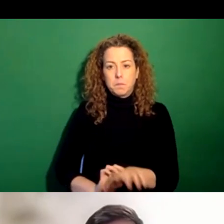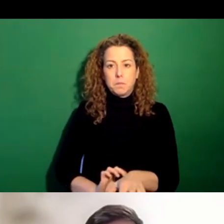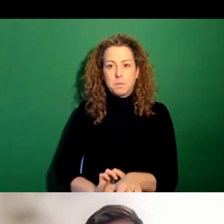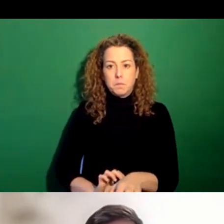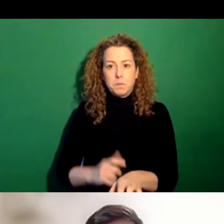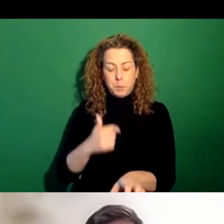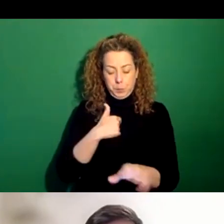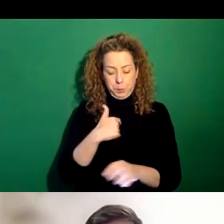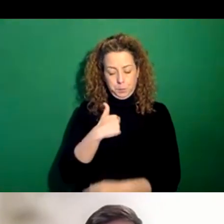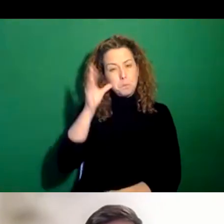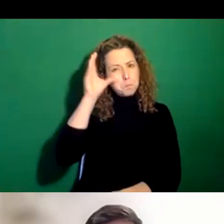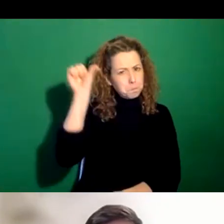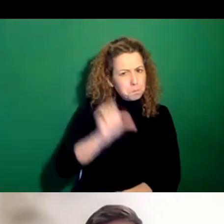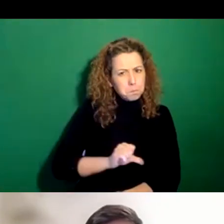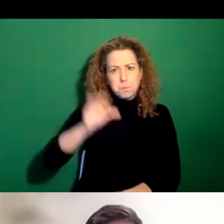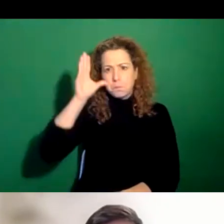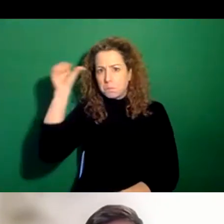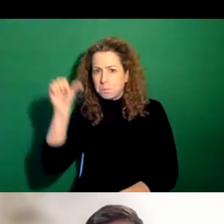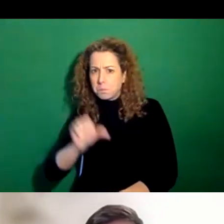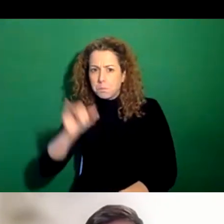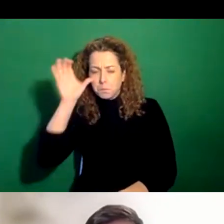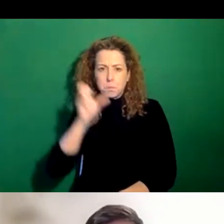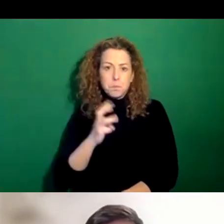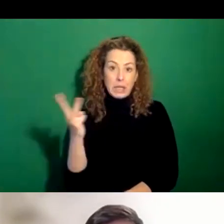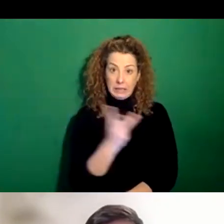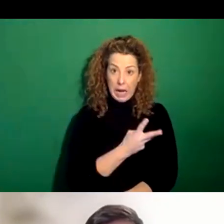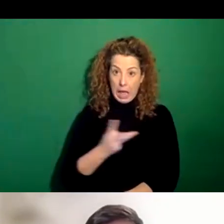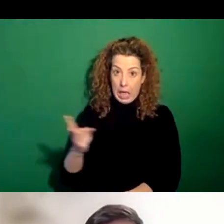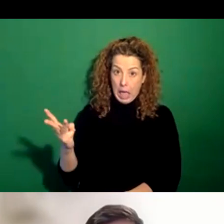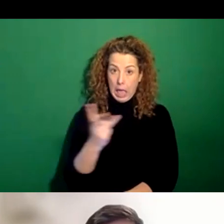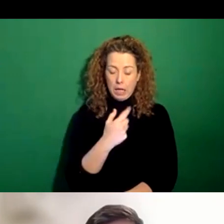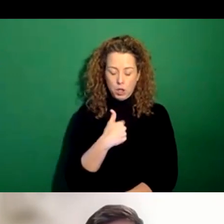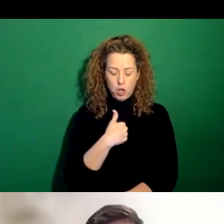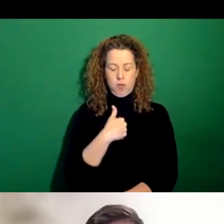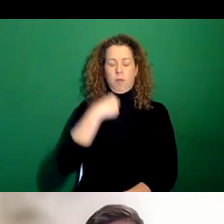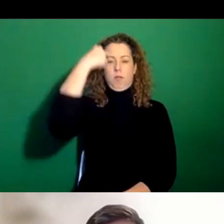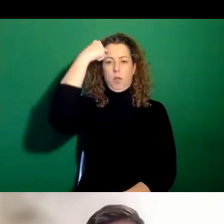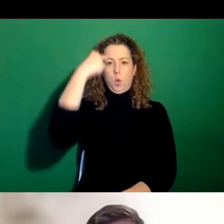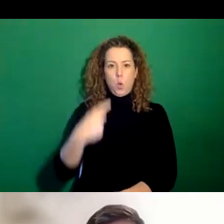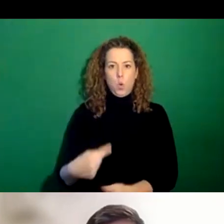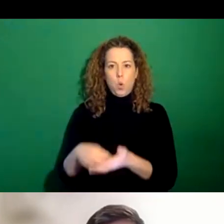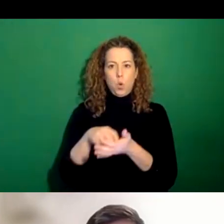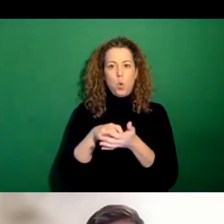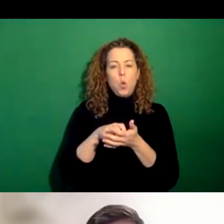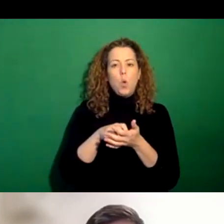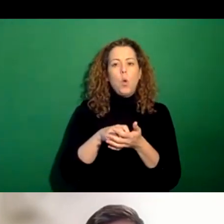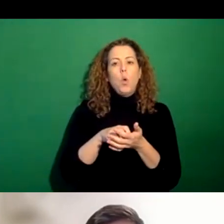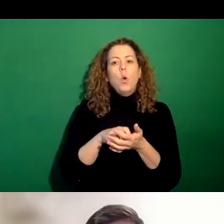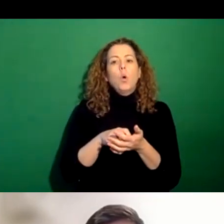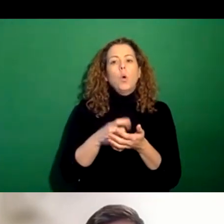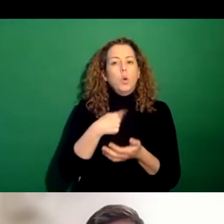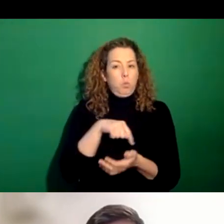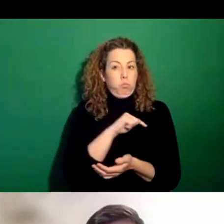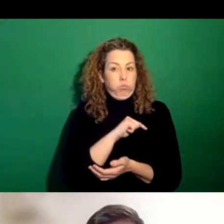Yo estoy escuchándoos a los 3 y me surge algo que yo no sé, nosotros a